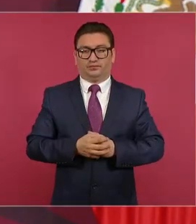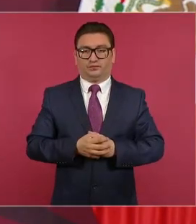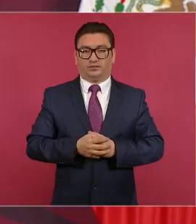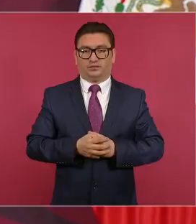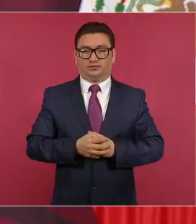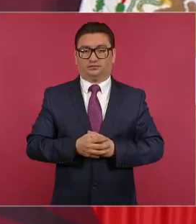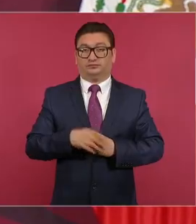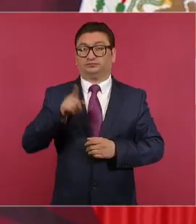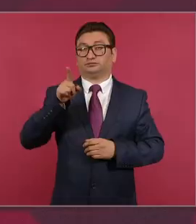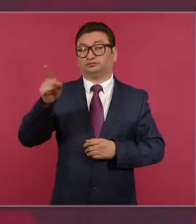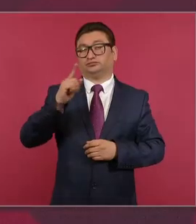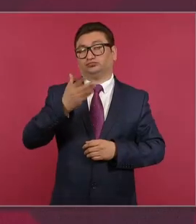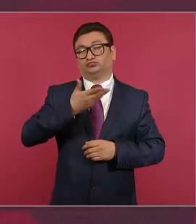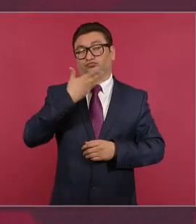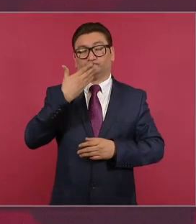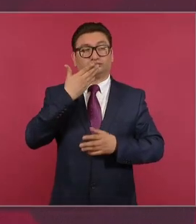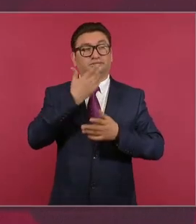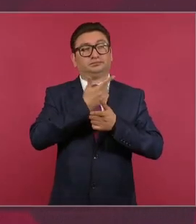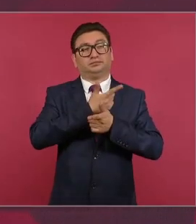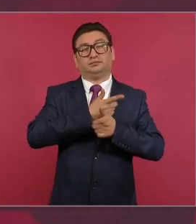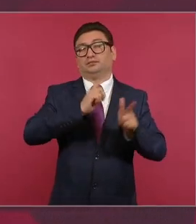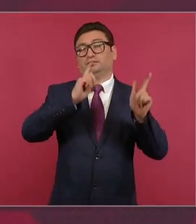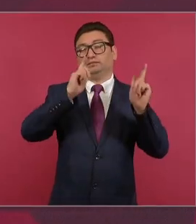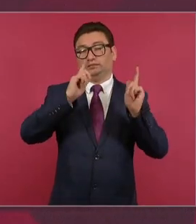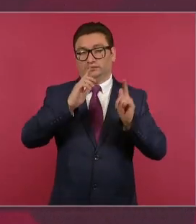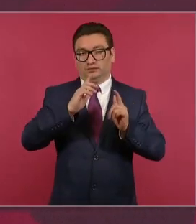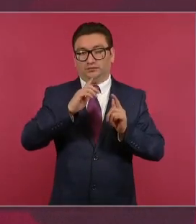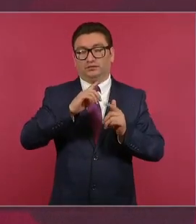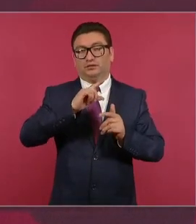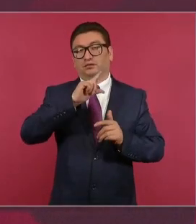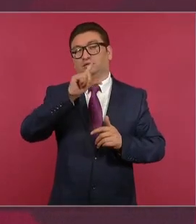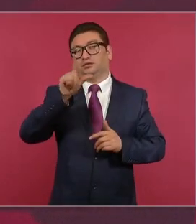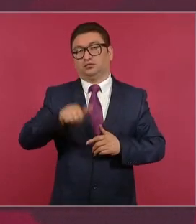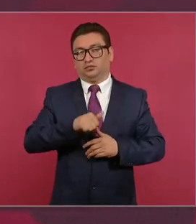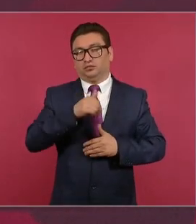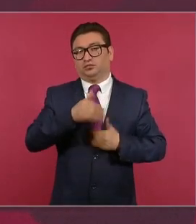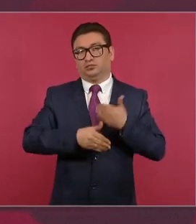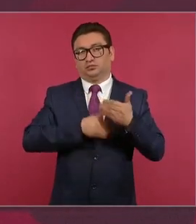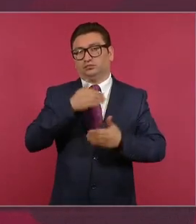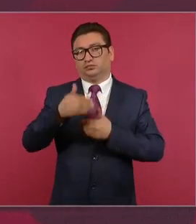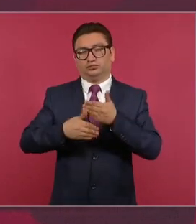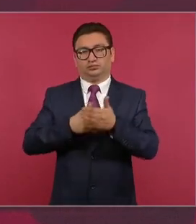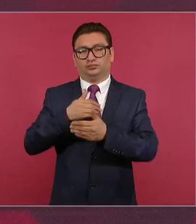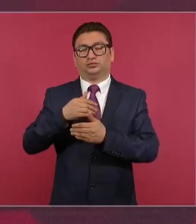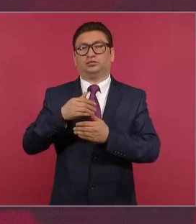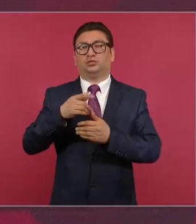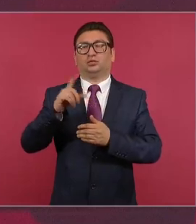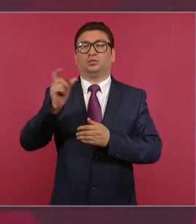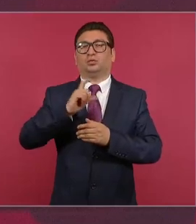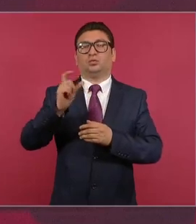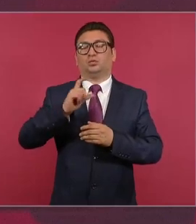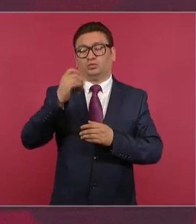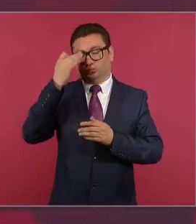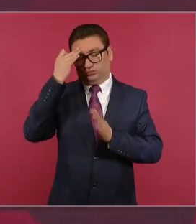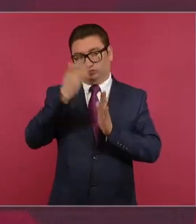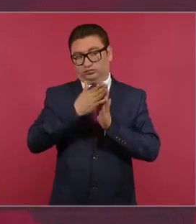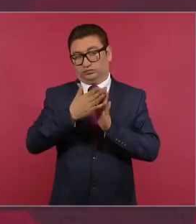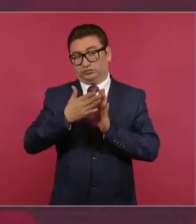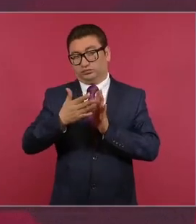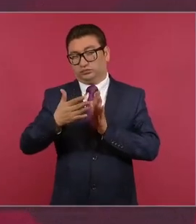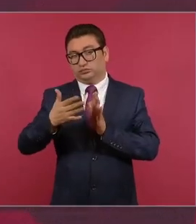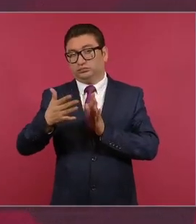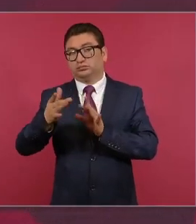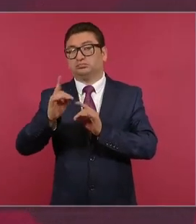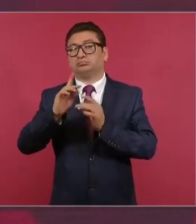era liberal y que fue a partir del tiempo que